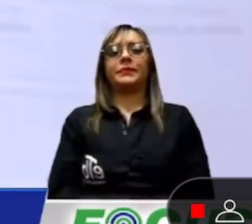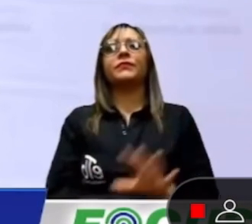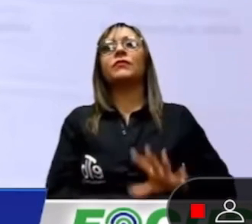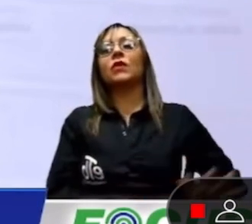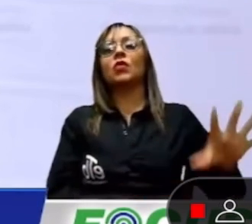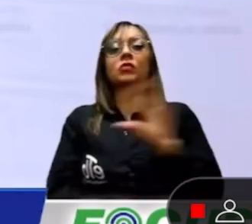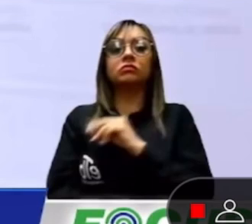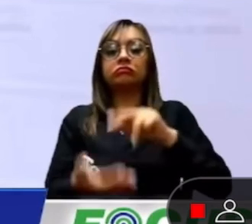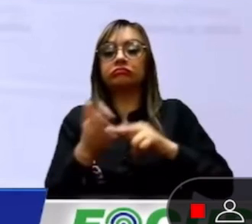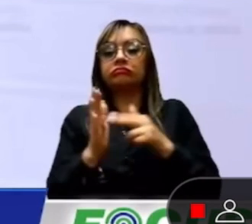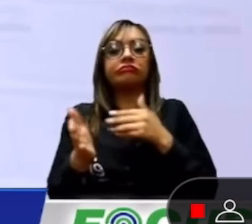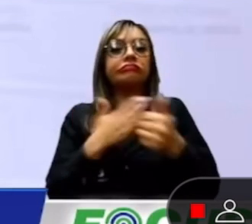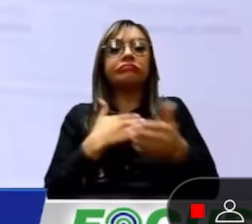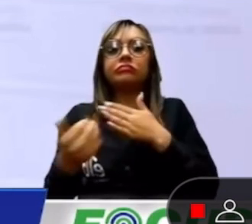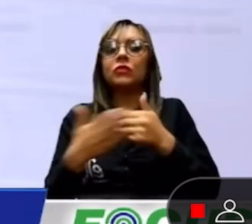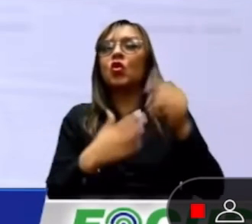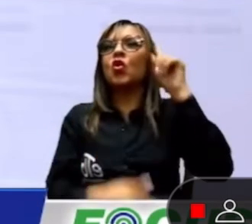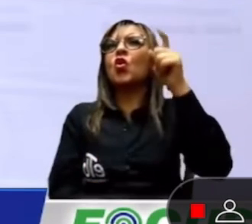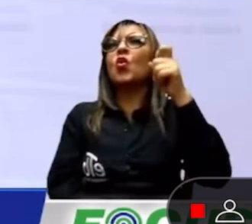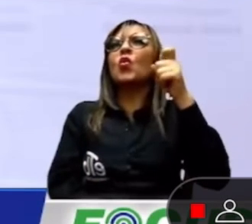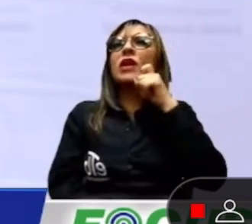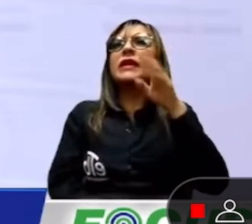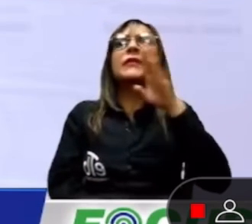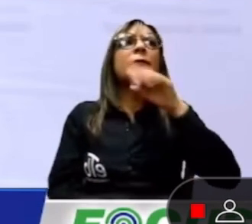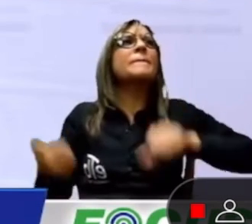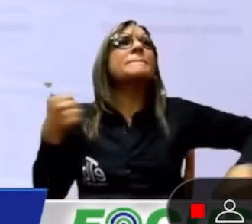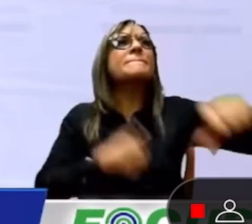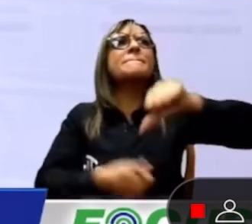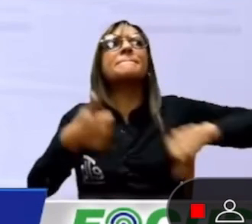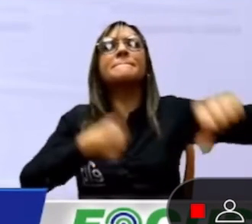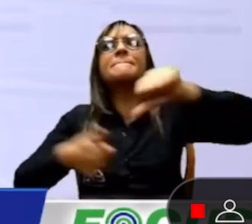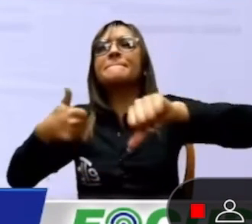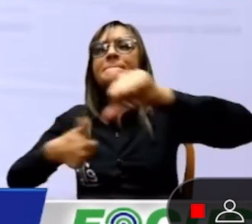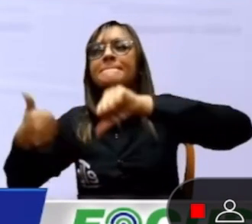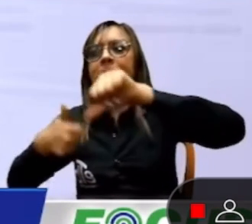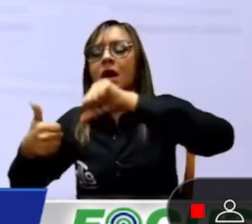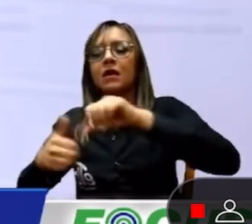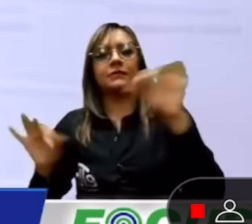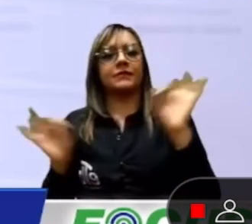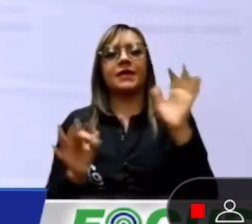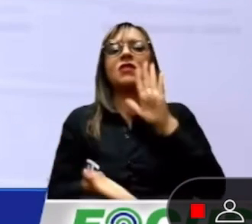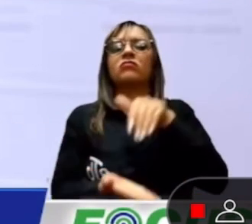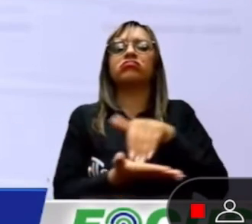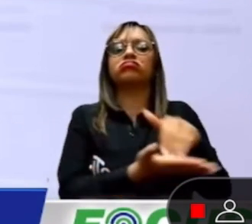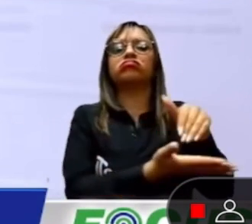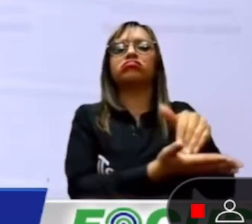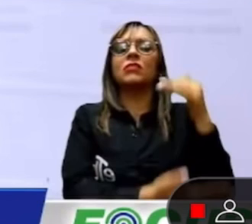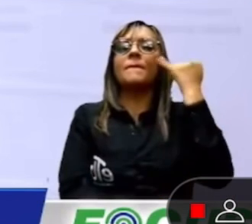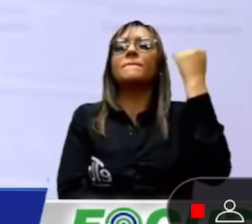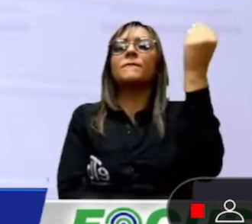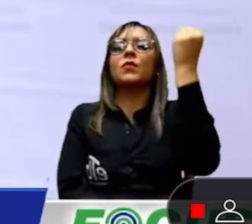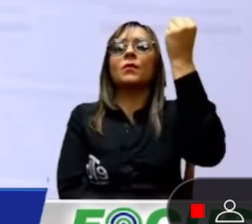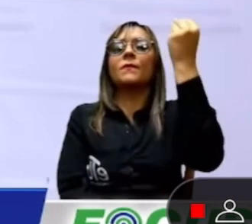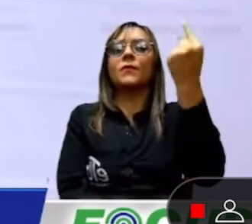todo ello sin importar los gobiernos de turno ni sus posiciones políticas